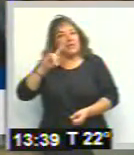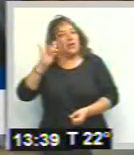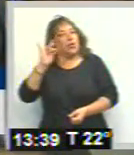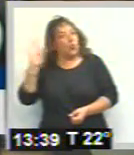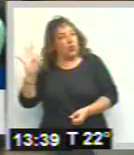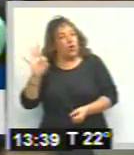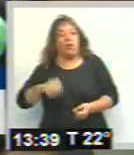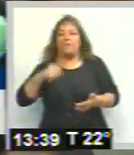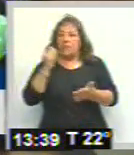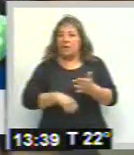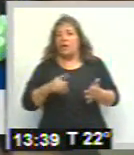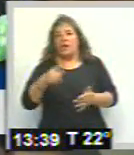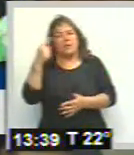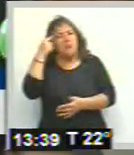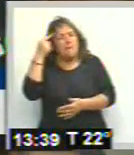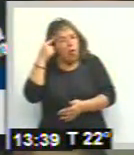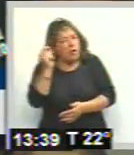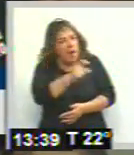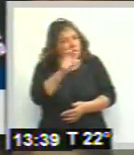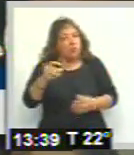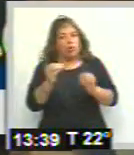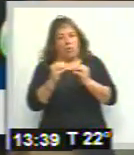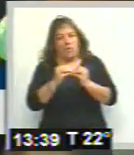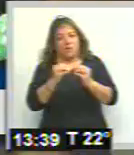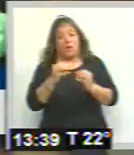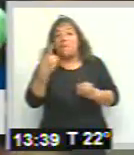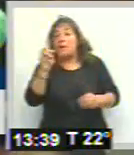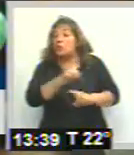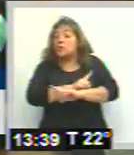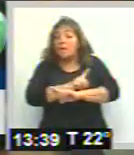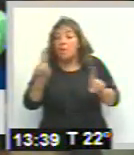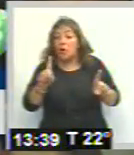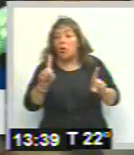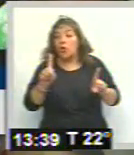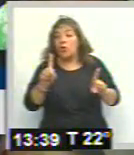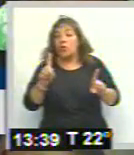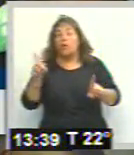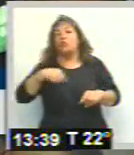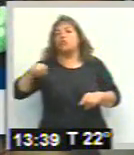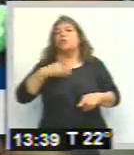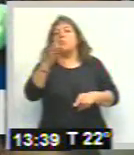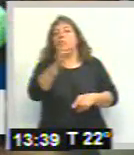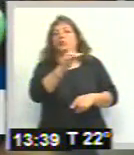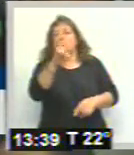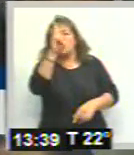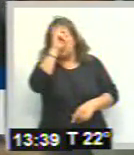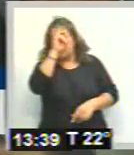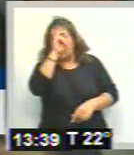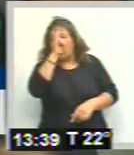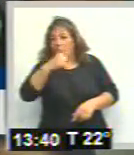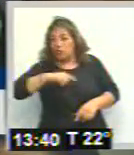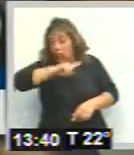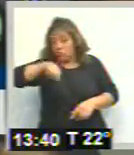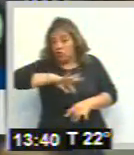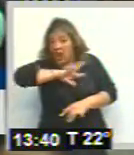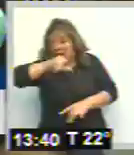por 4 años. Hay que hacer memoria, compañero. Pero tampoco no hemos ido, porque nosotros no somos traidores, porque nosotros no somos ladrones. ¿Y por qué